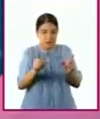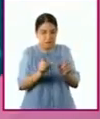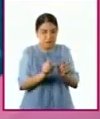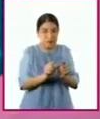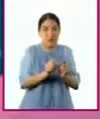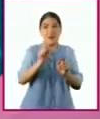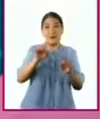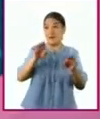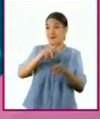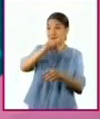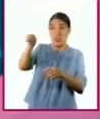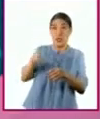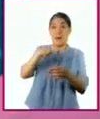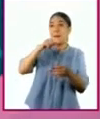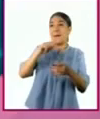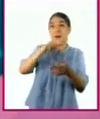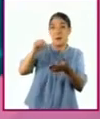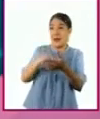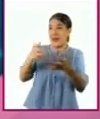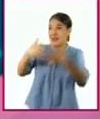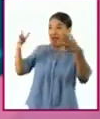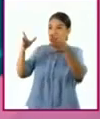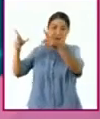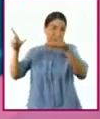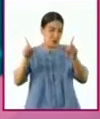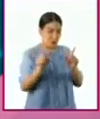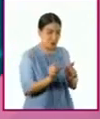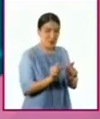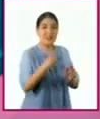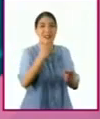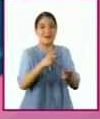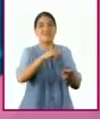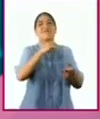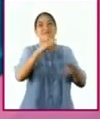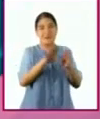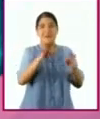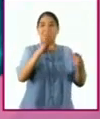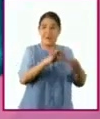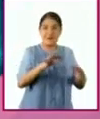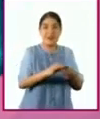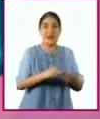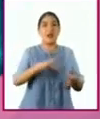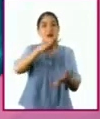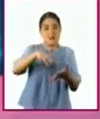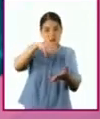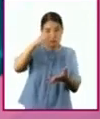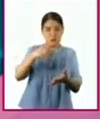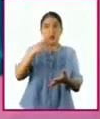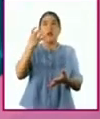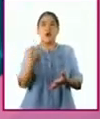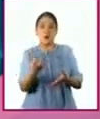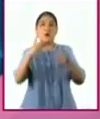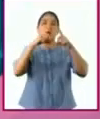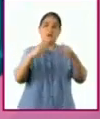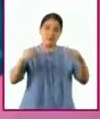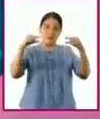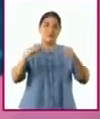al representarla en él. Puede ser cilíndrica, cónica o azimutal.